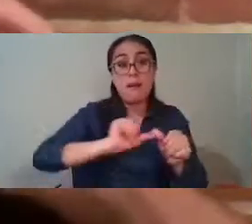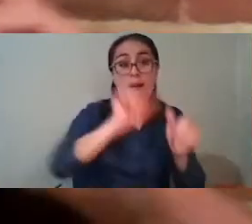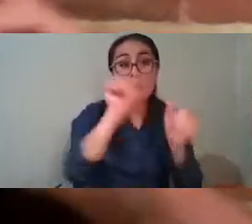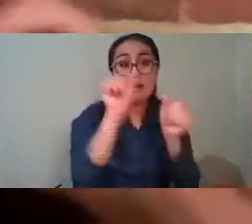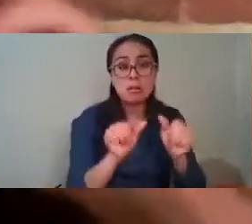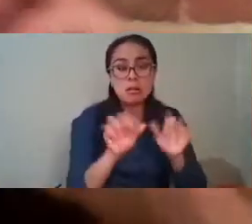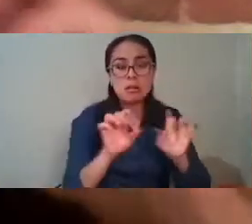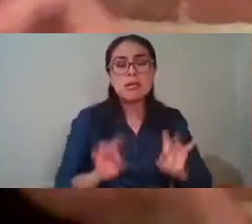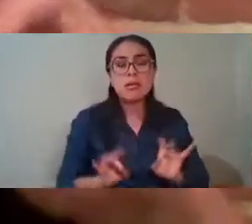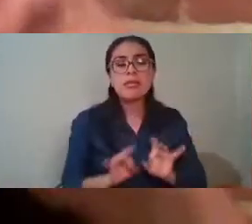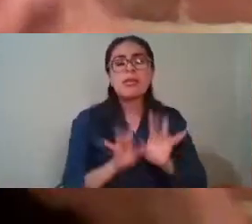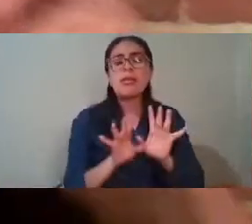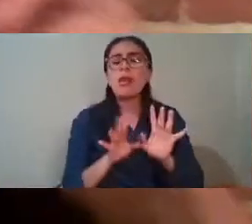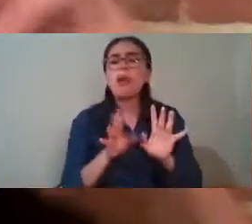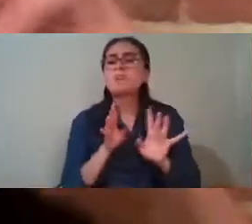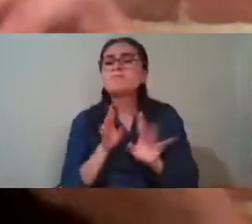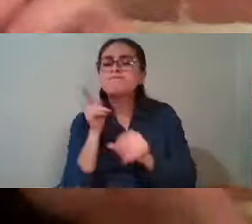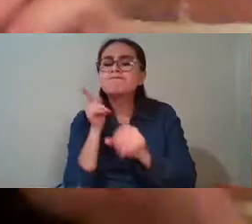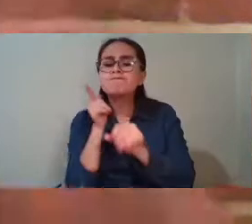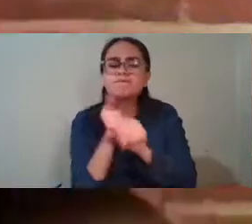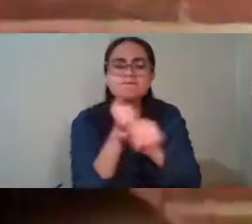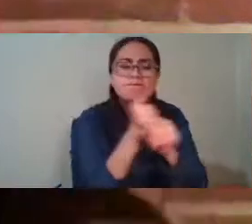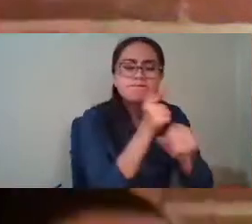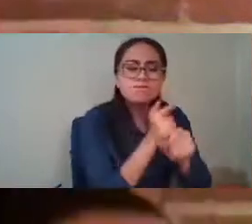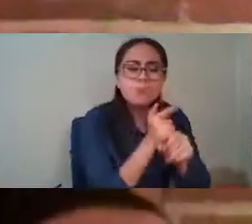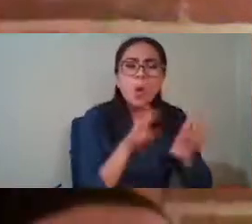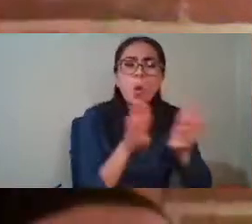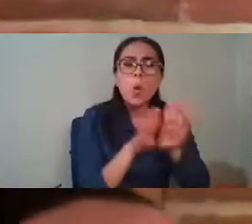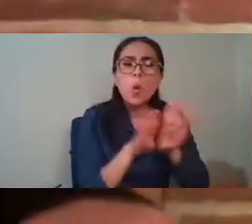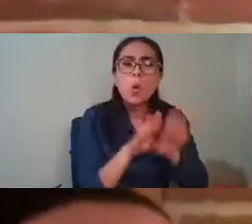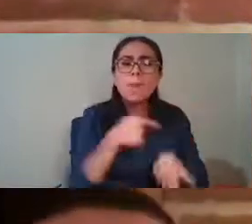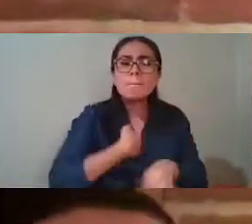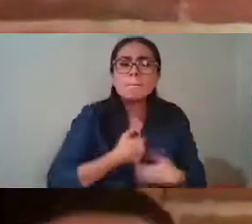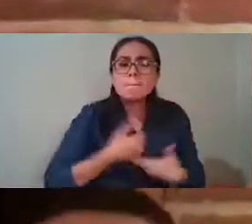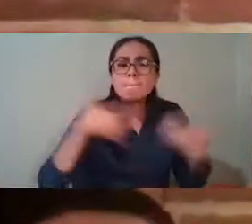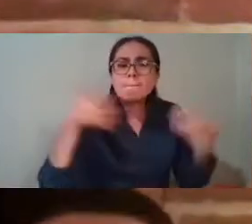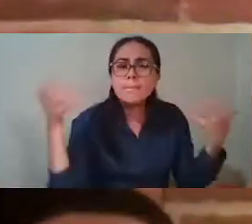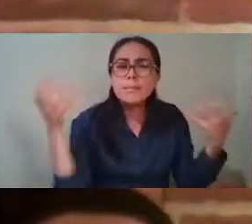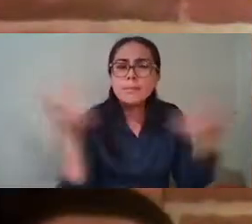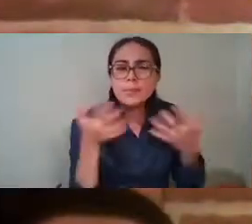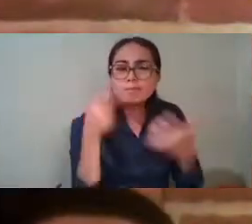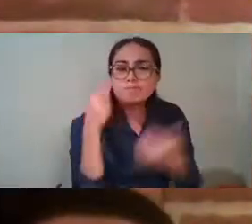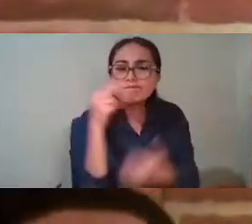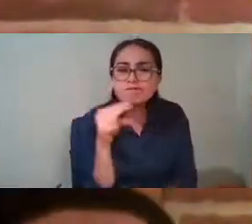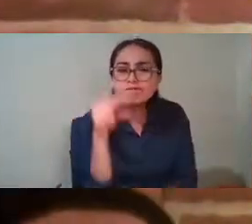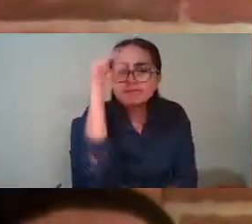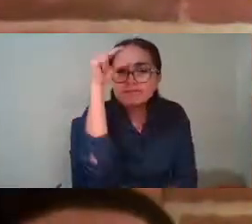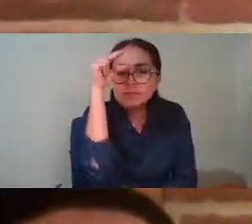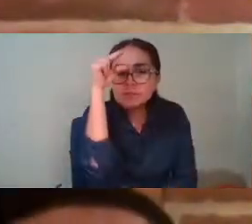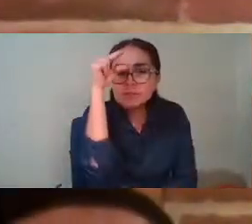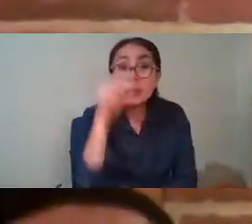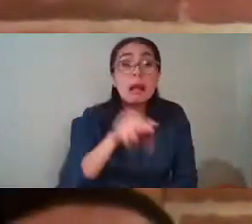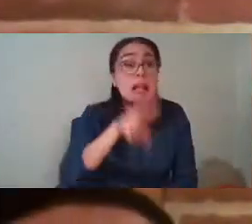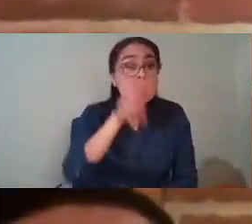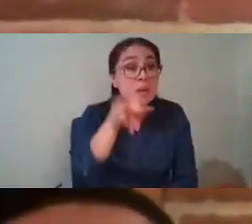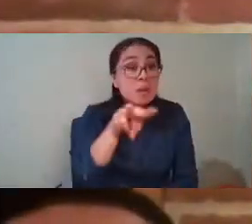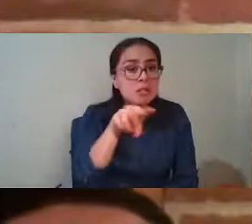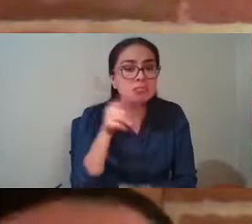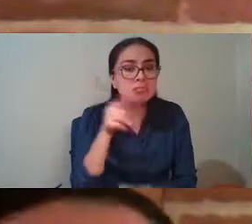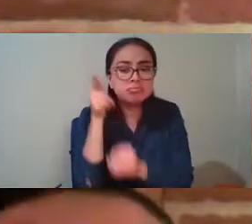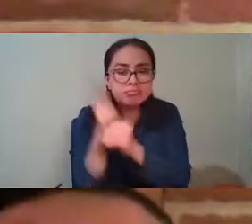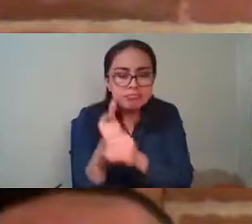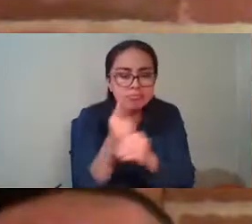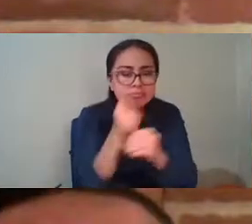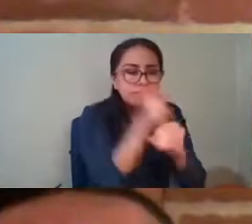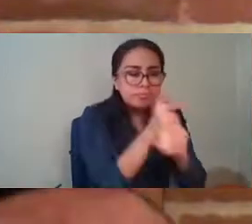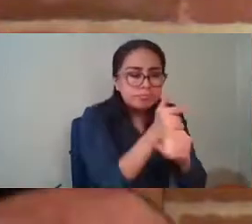acercamos a nuestro hacer intelectual, en realidad podemos encontrar muchas más categorías de